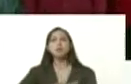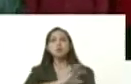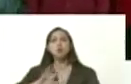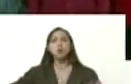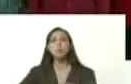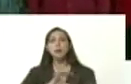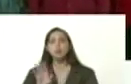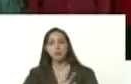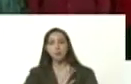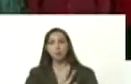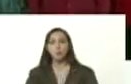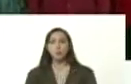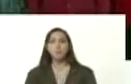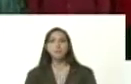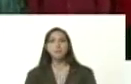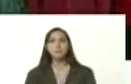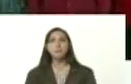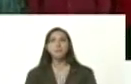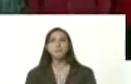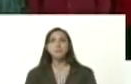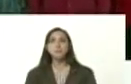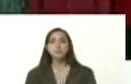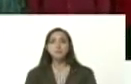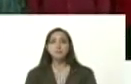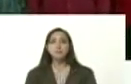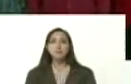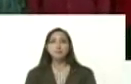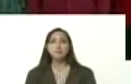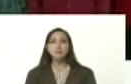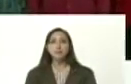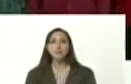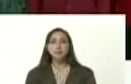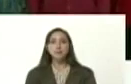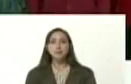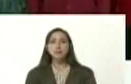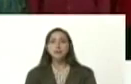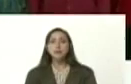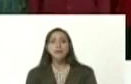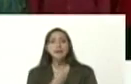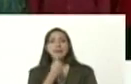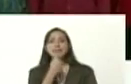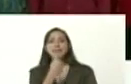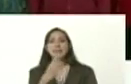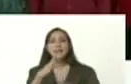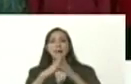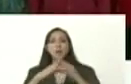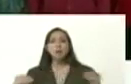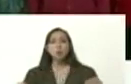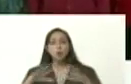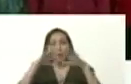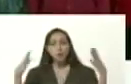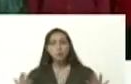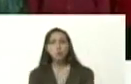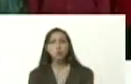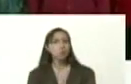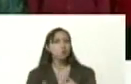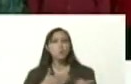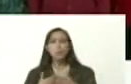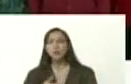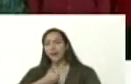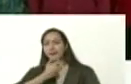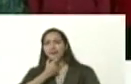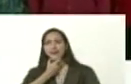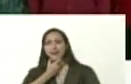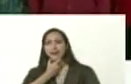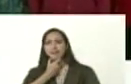Y gritarle al mundo, como lo quieran en inglés, no more Trump. Como